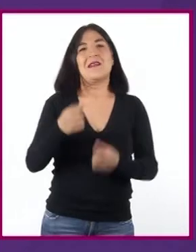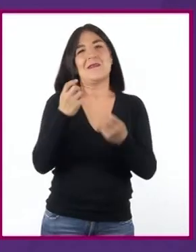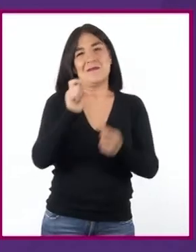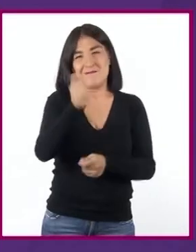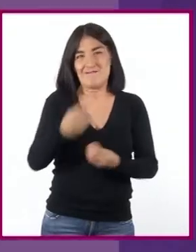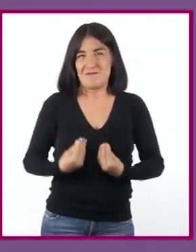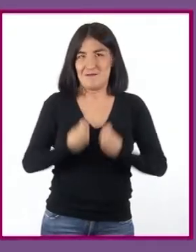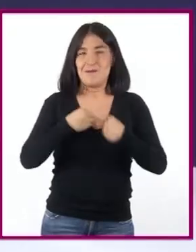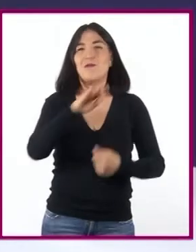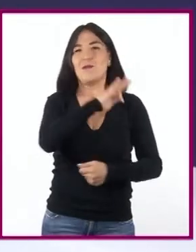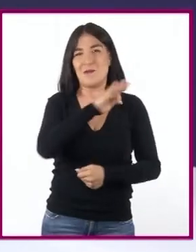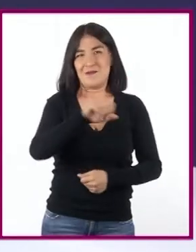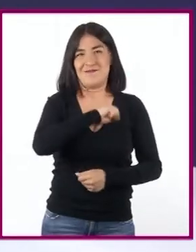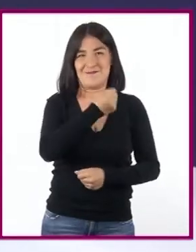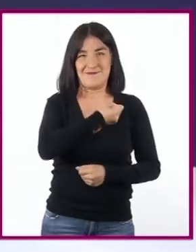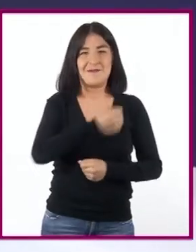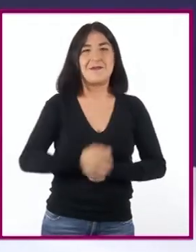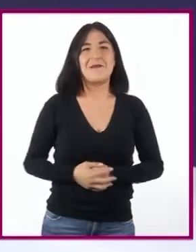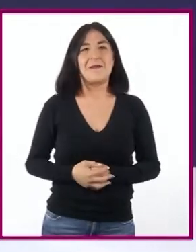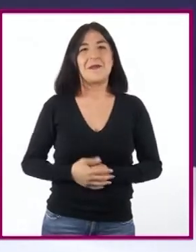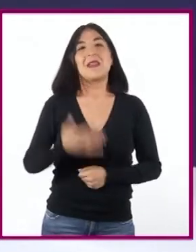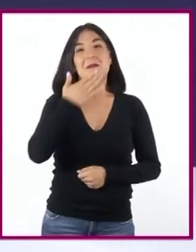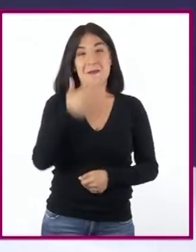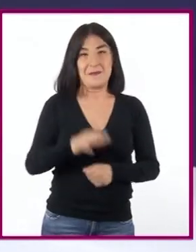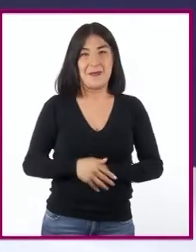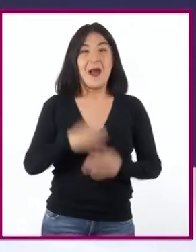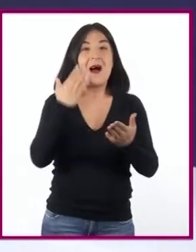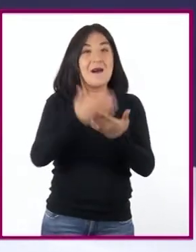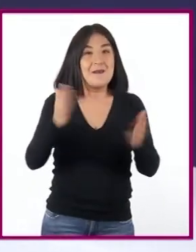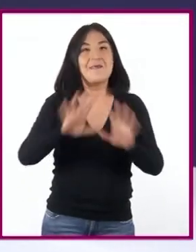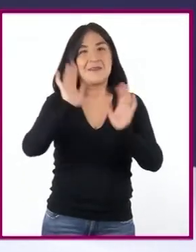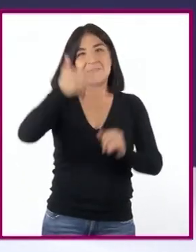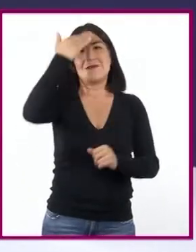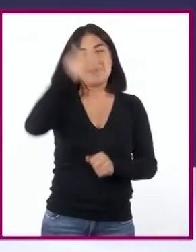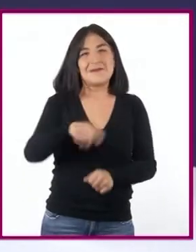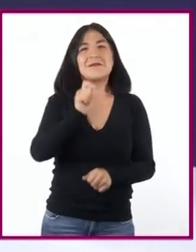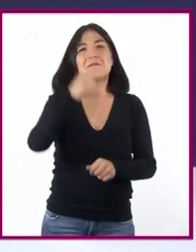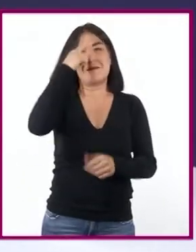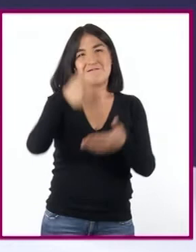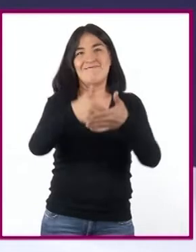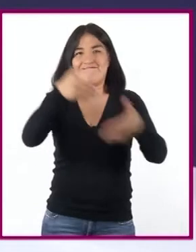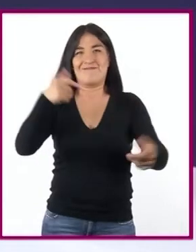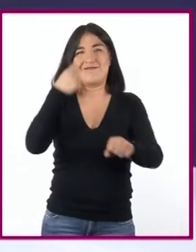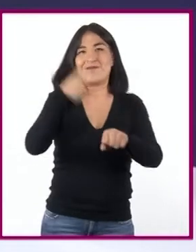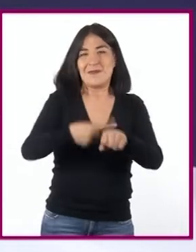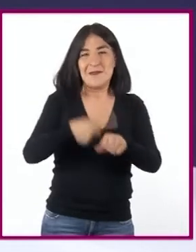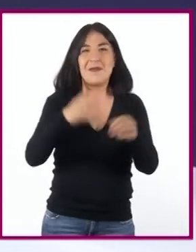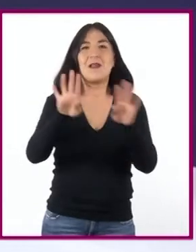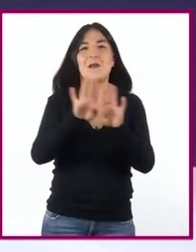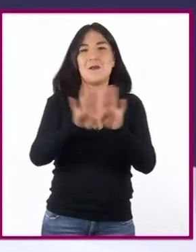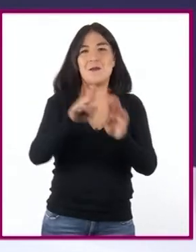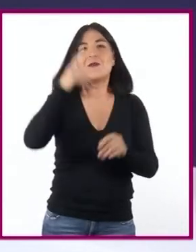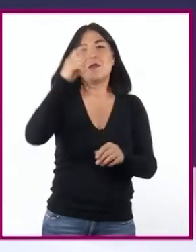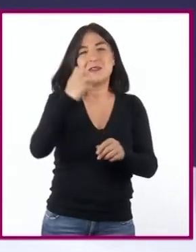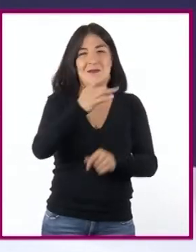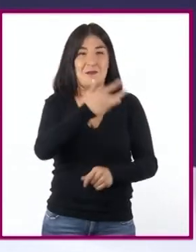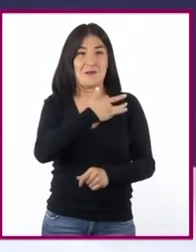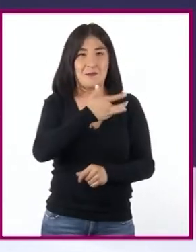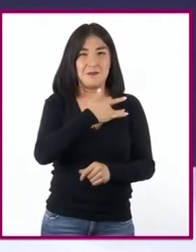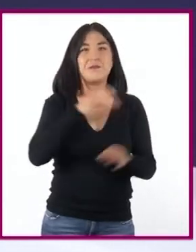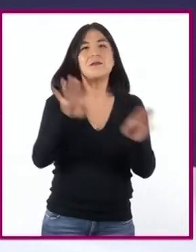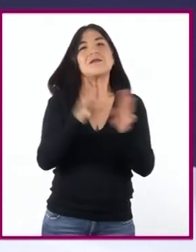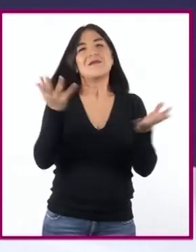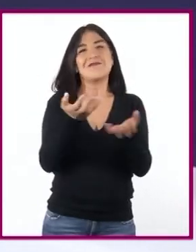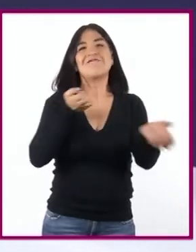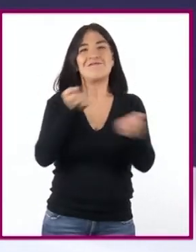es posible. Bien, ahora sabemos que la mejor manera de prevenir las enfermedades del sistema cardiovascular es